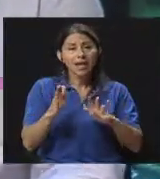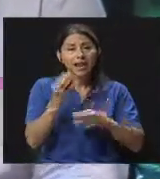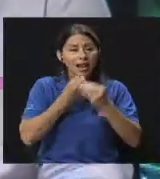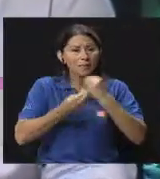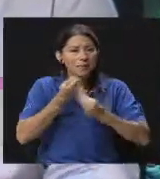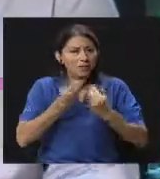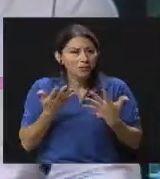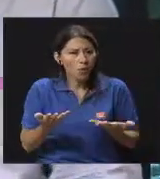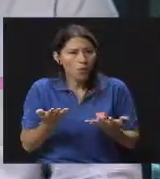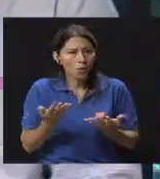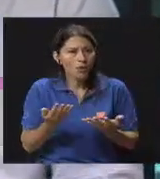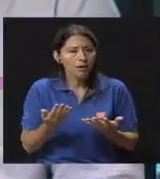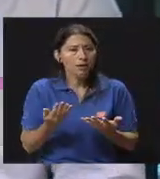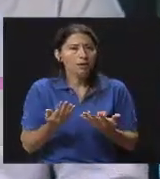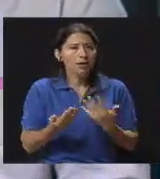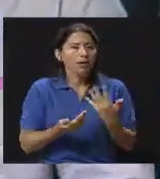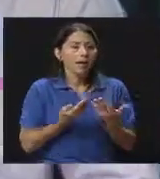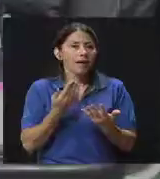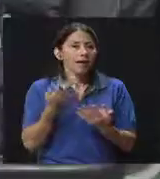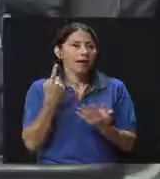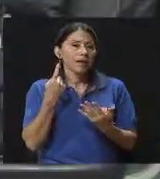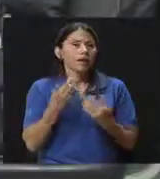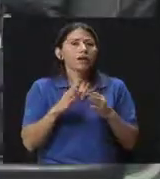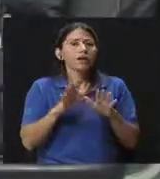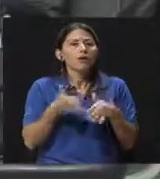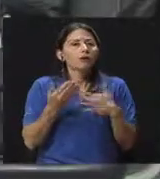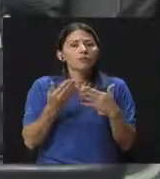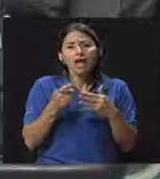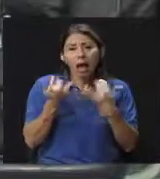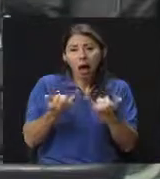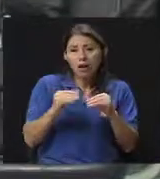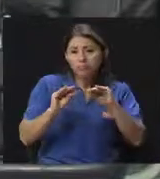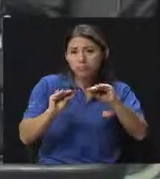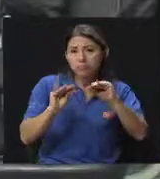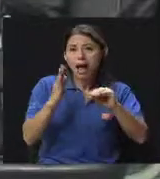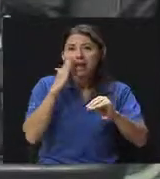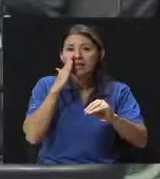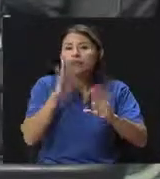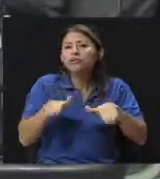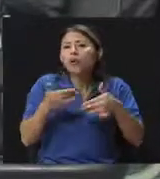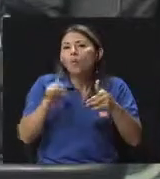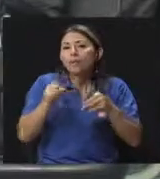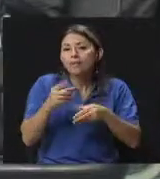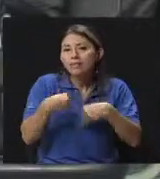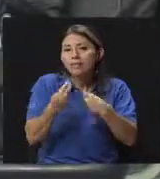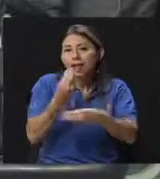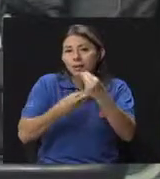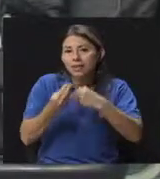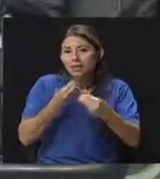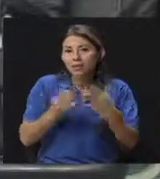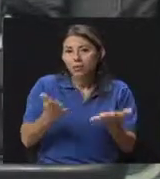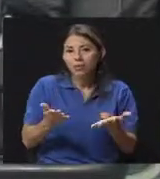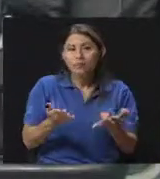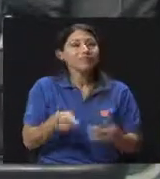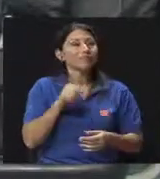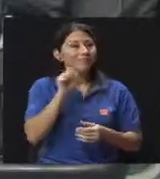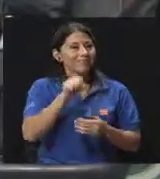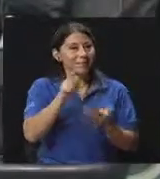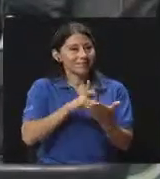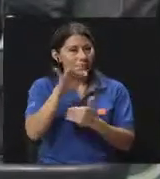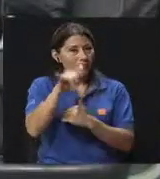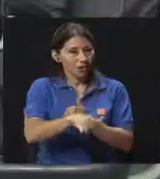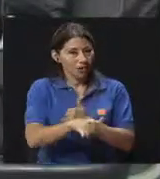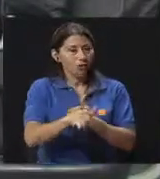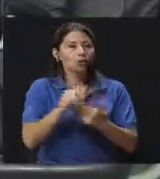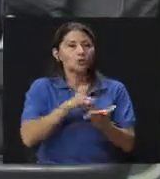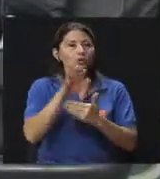es el objetivo del programa? ¿Dónde se da? ¿Cómo se puede llegar a él? Sí, ese proyecto, que es un proyecto de extensión docente inscrito ante